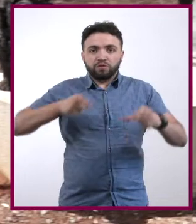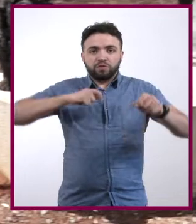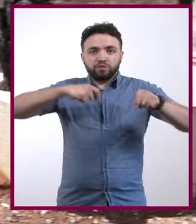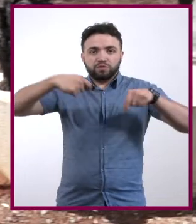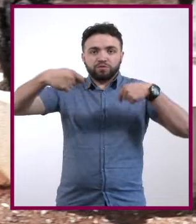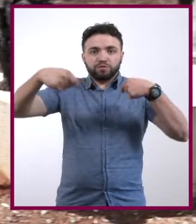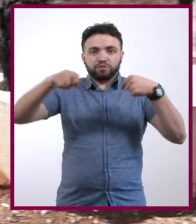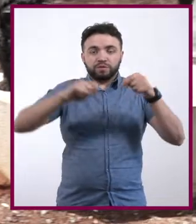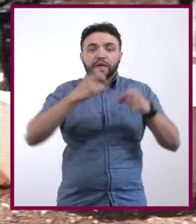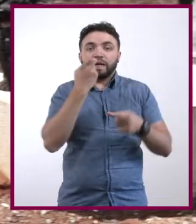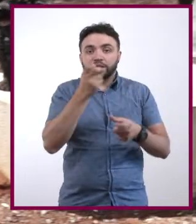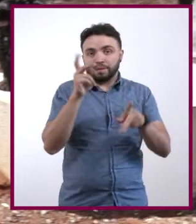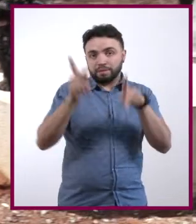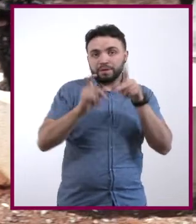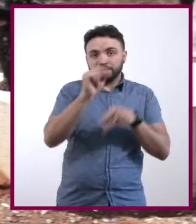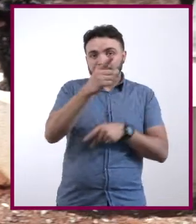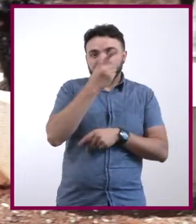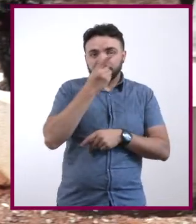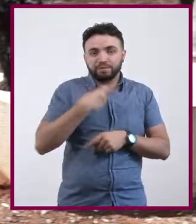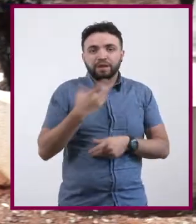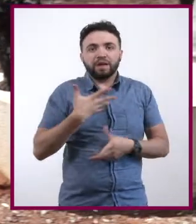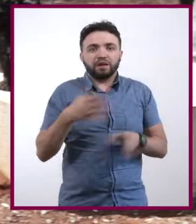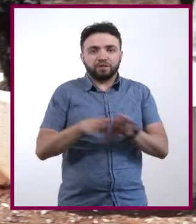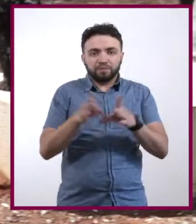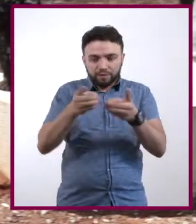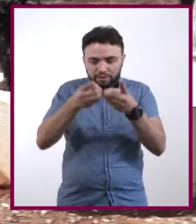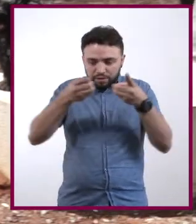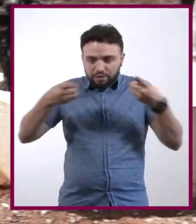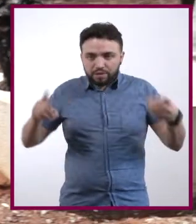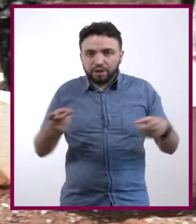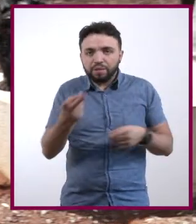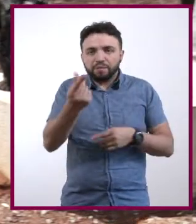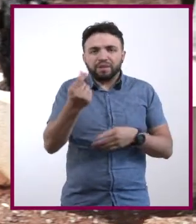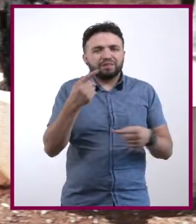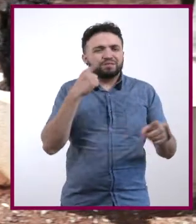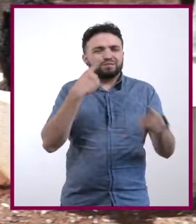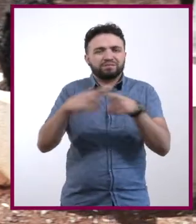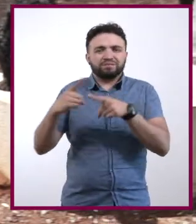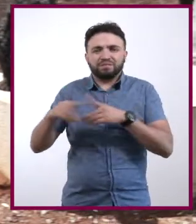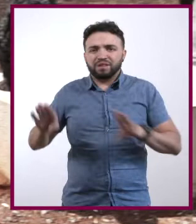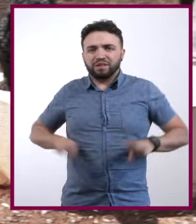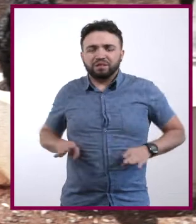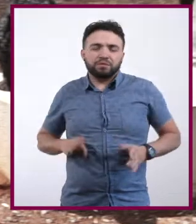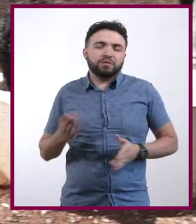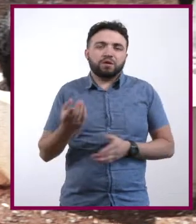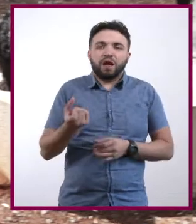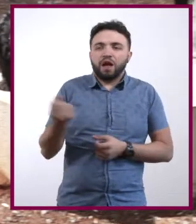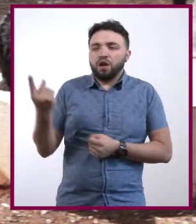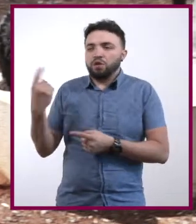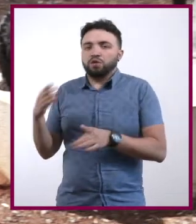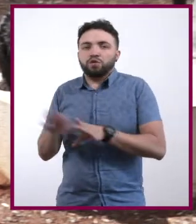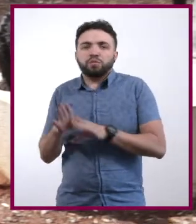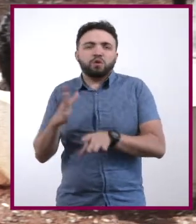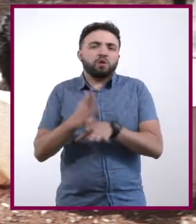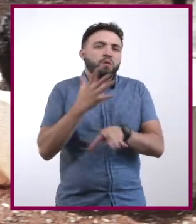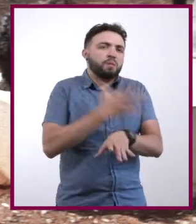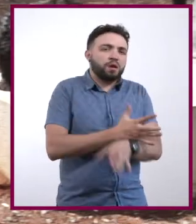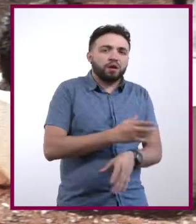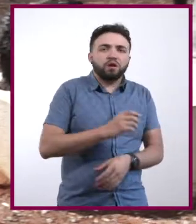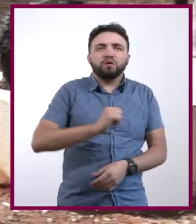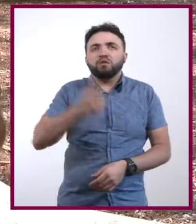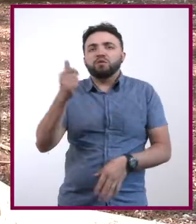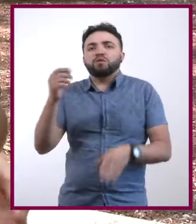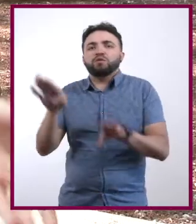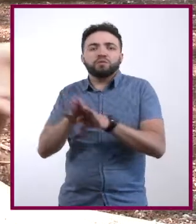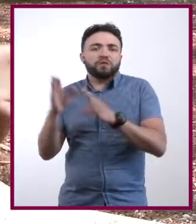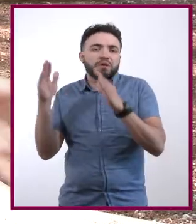lo que nos estás diciendo, Alfredo, que se han podido desarrollar razas de perros con muy diversas características. Unos son de compañía, otros son de caza y,